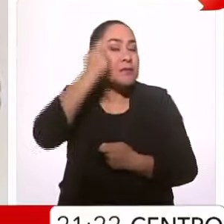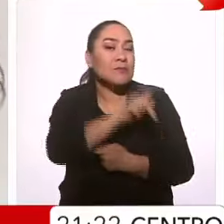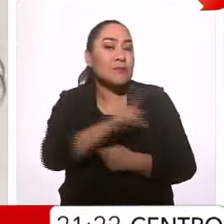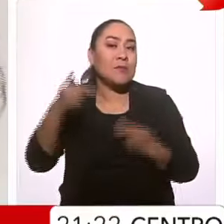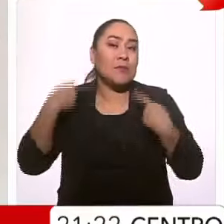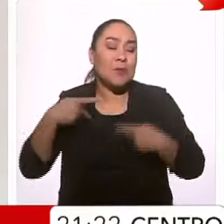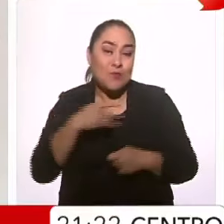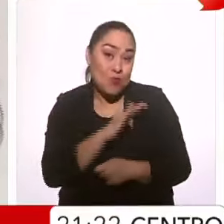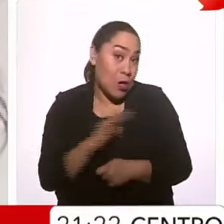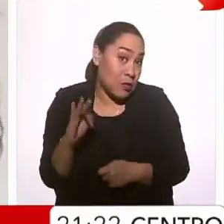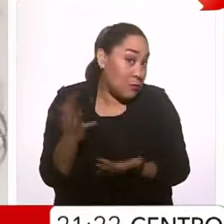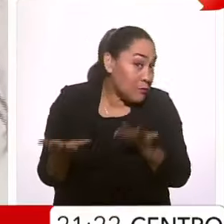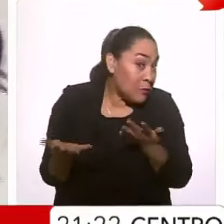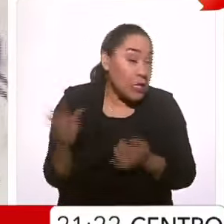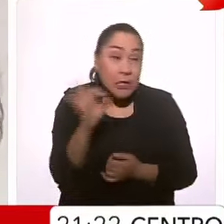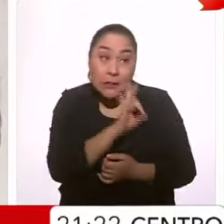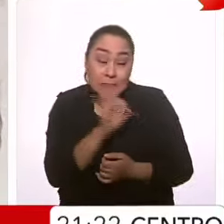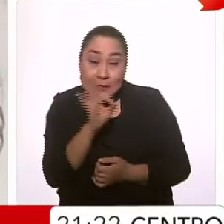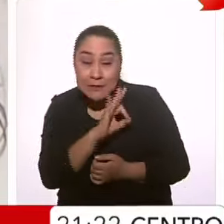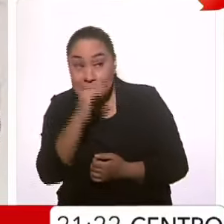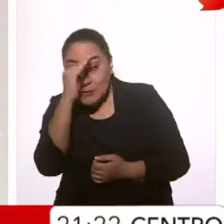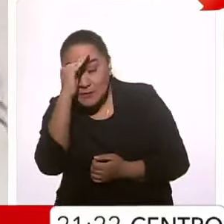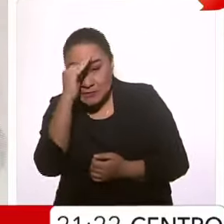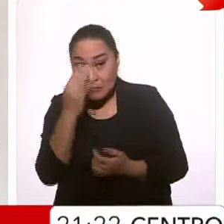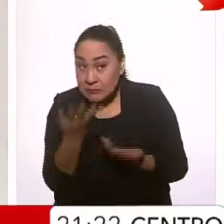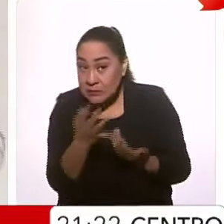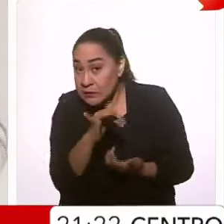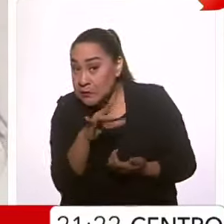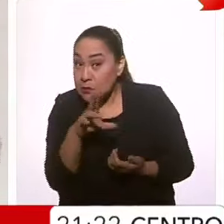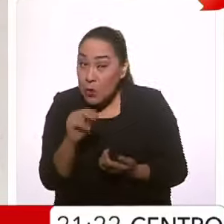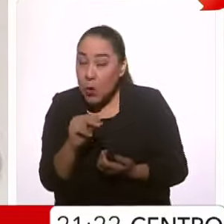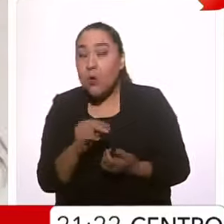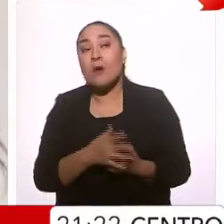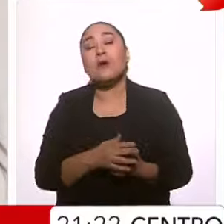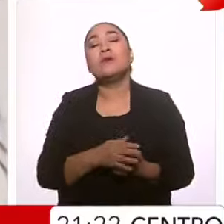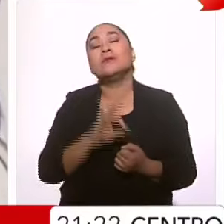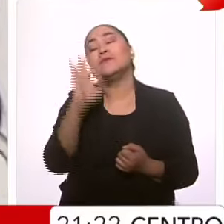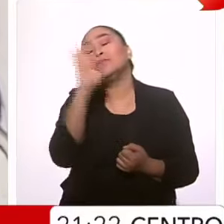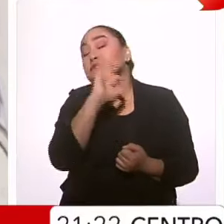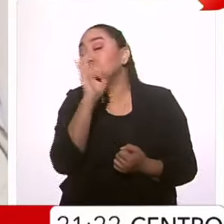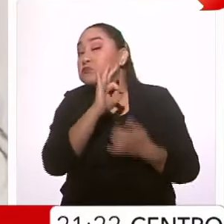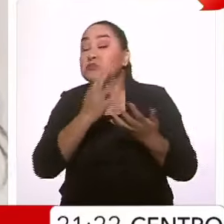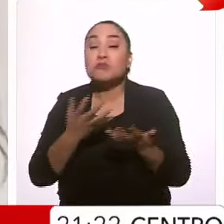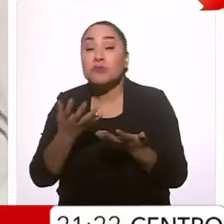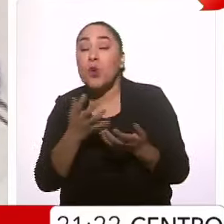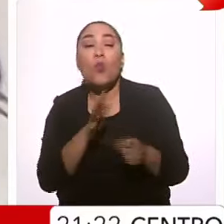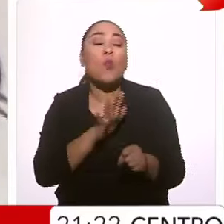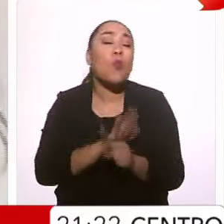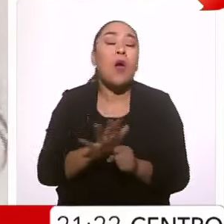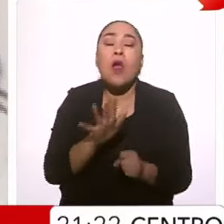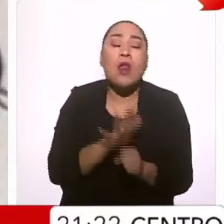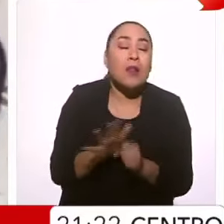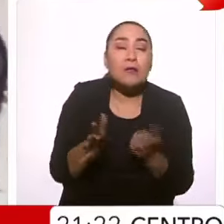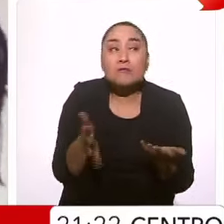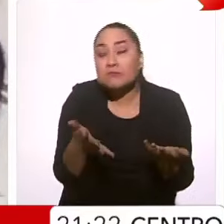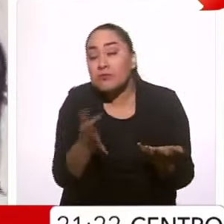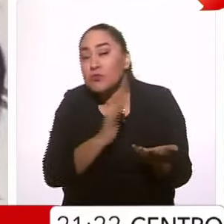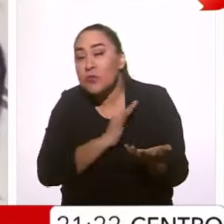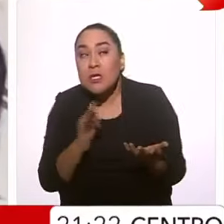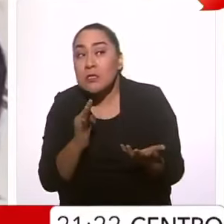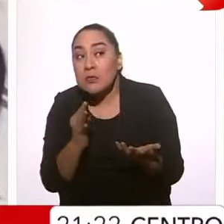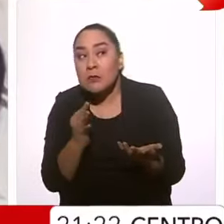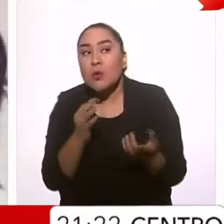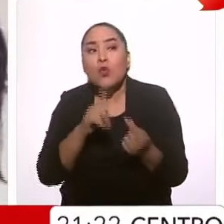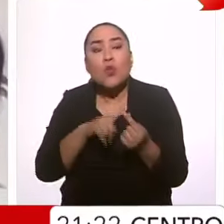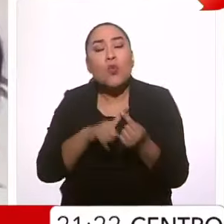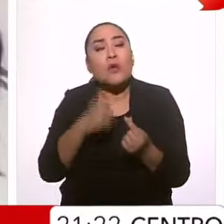pero todavía está por verse lo de los órganos autónomos. Si eso no se diera, ¿a partir de qué se allegarían esos recursos